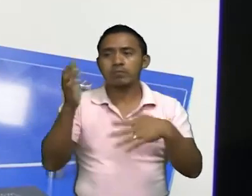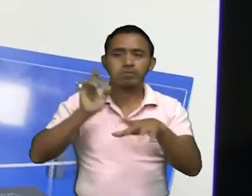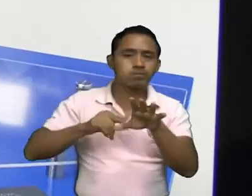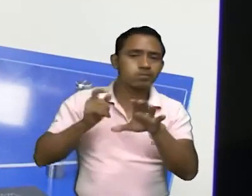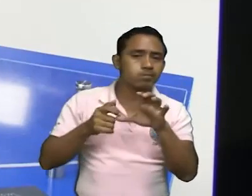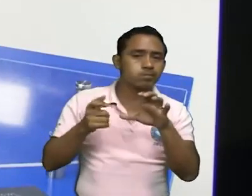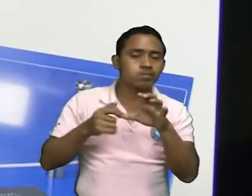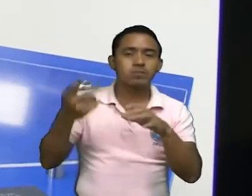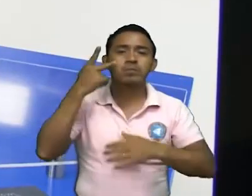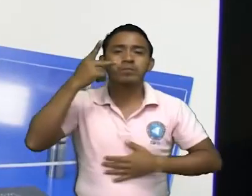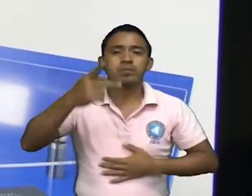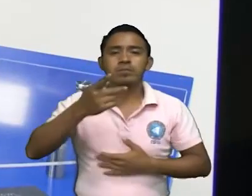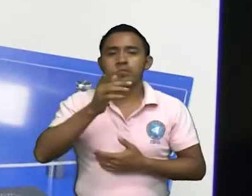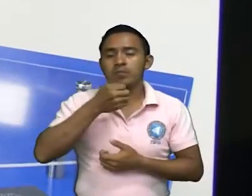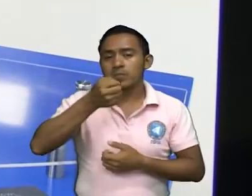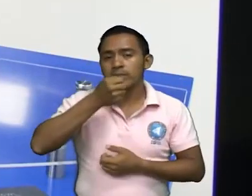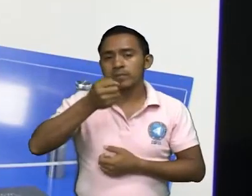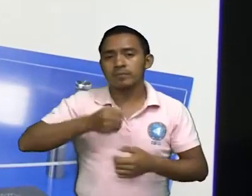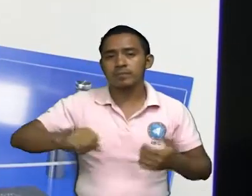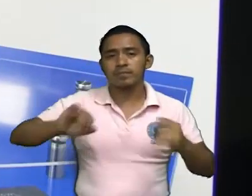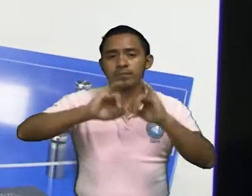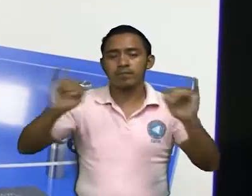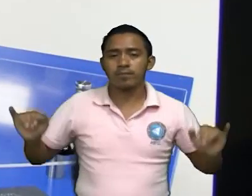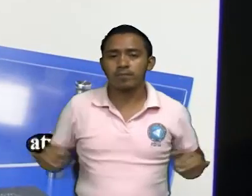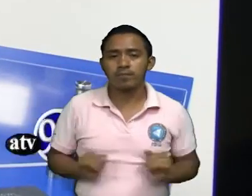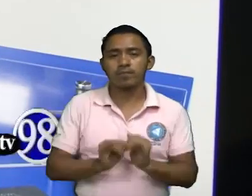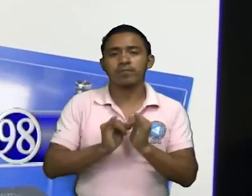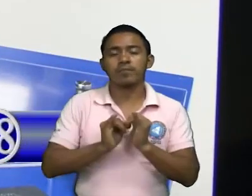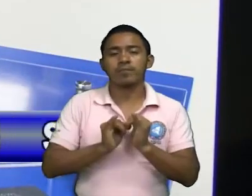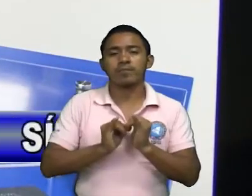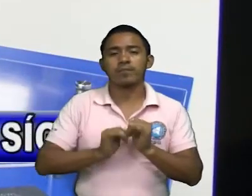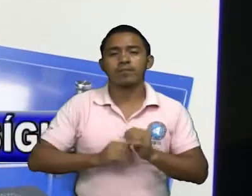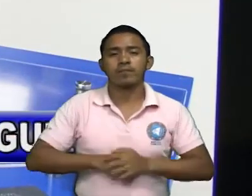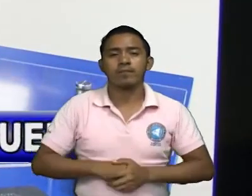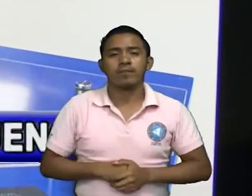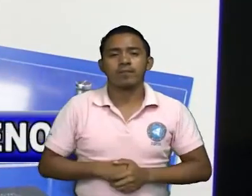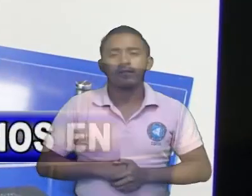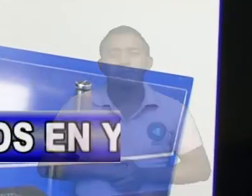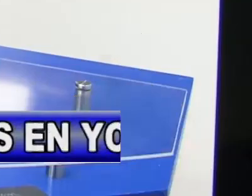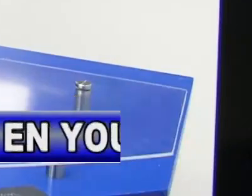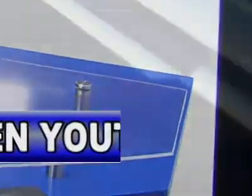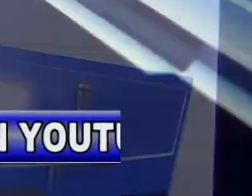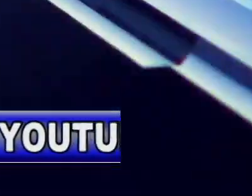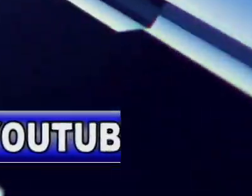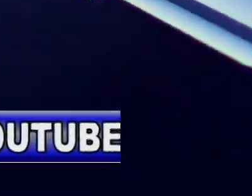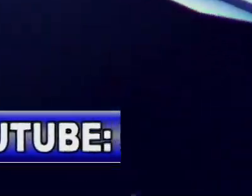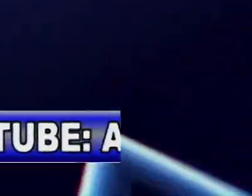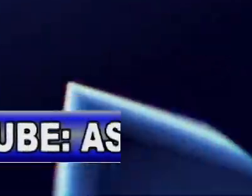alerta. Veamos las noticias más relevantes en nuestro segmento de Noticias Internacionales.